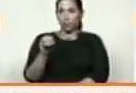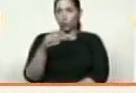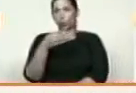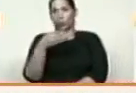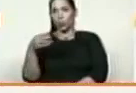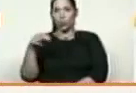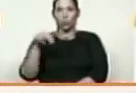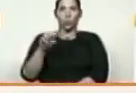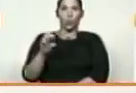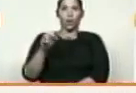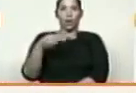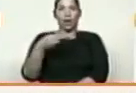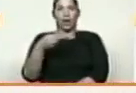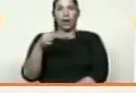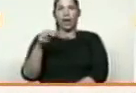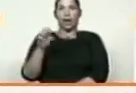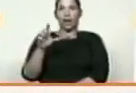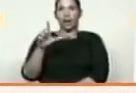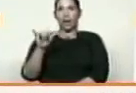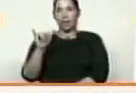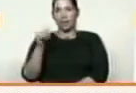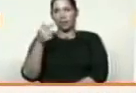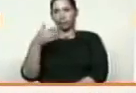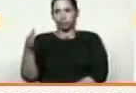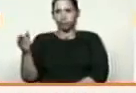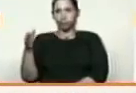Roja, a Diva.